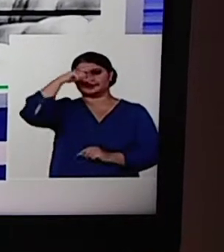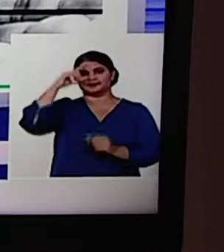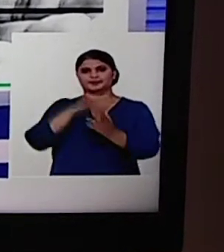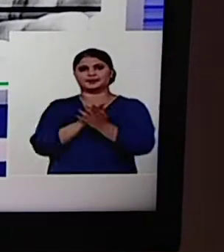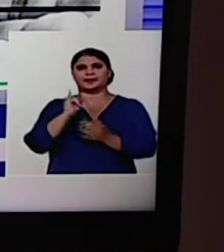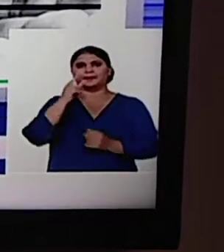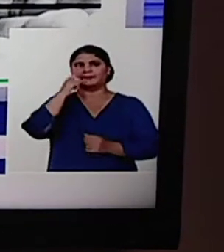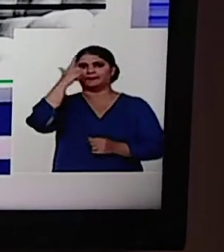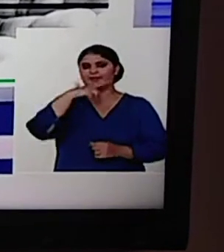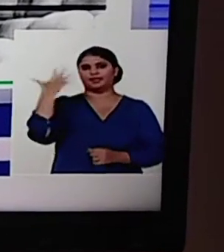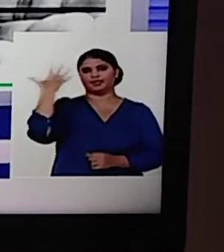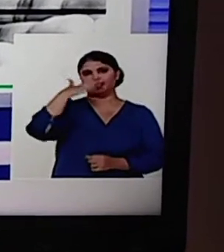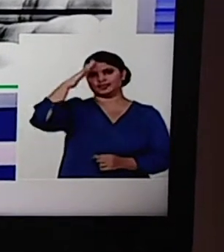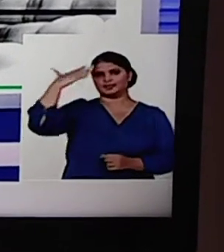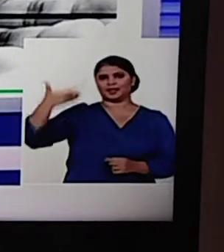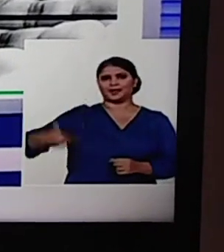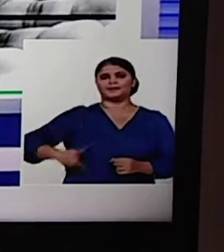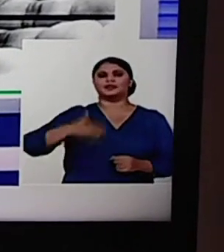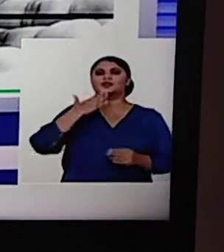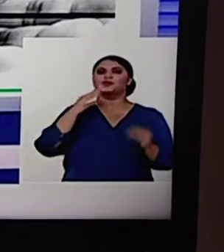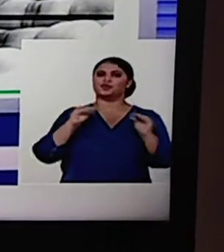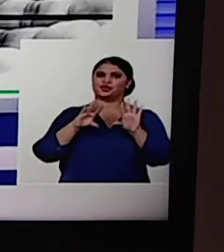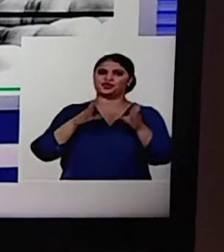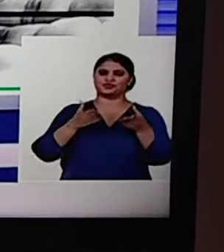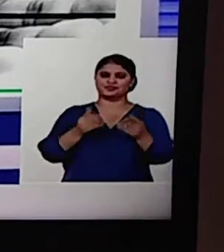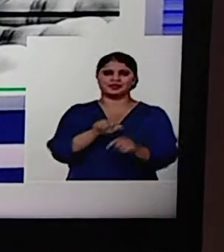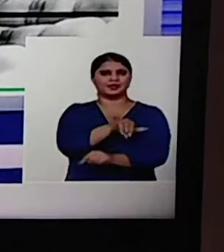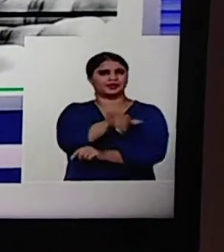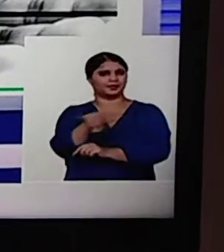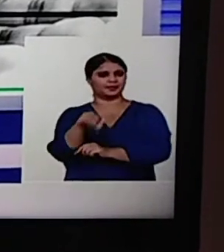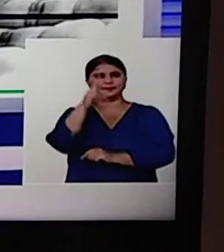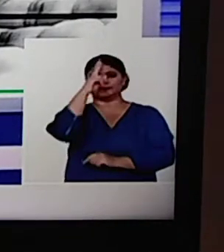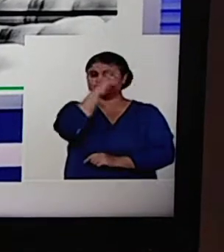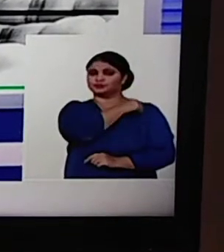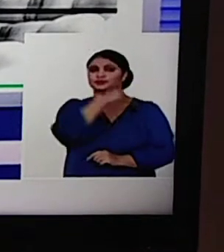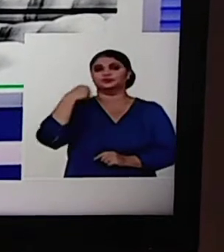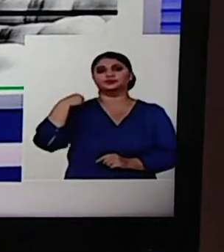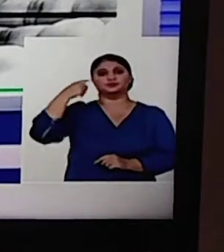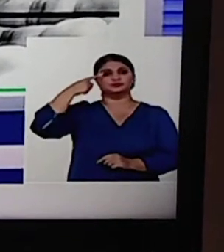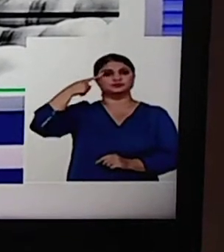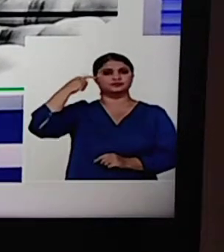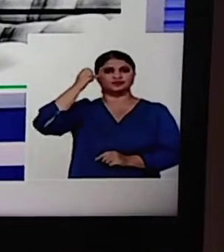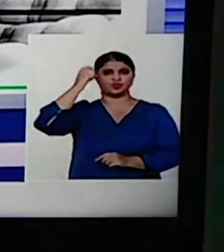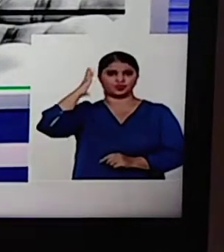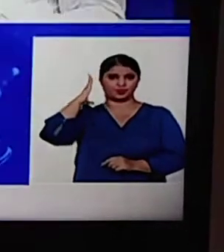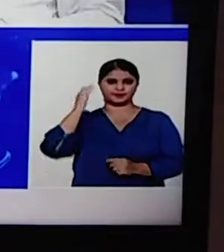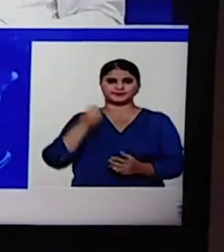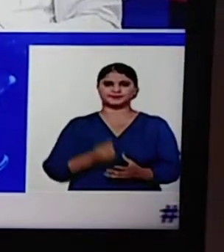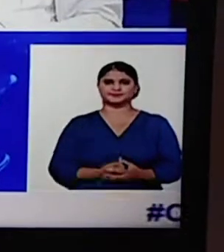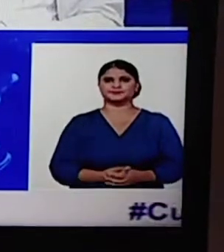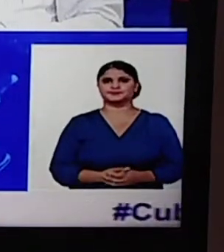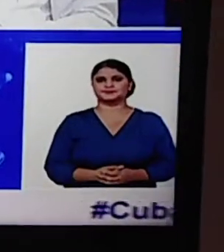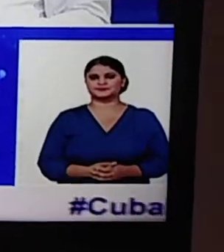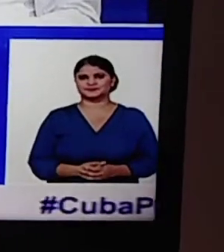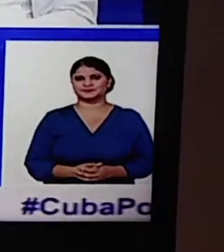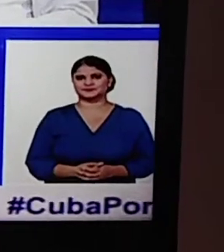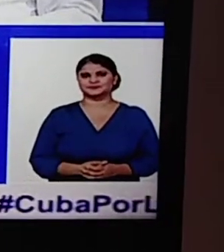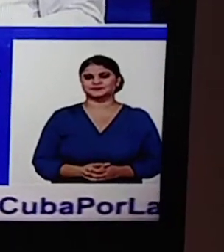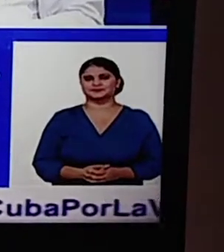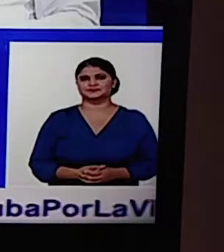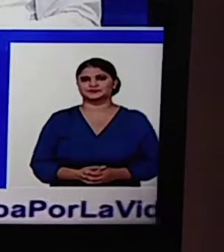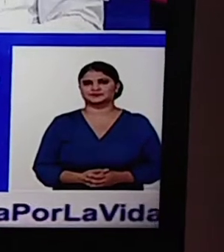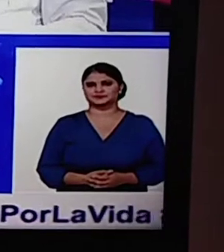la bienvenida como cada mañana al doctor Francisco Durán García, Director Nacional de Epidemiología del Ministerio de Salud Pública. Doctor, muy